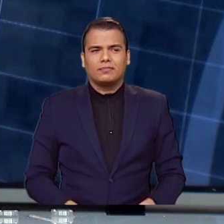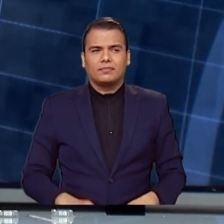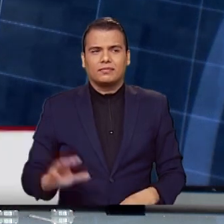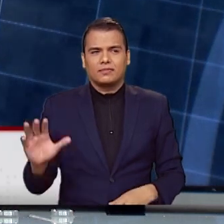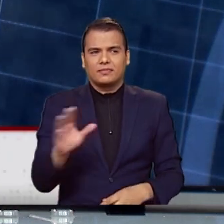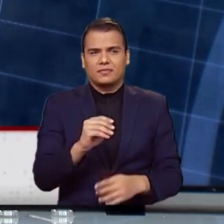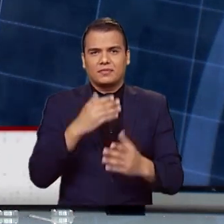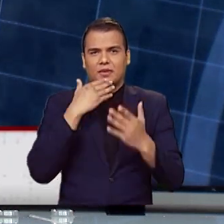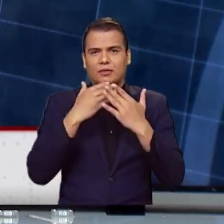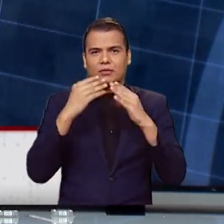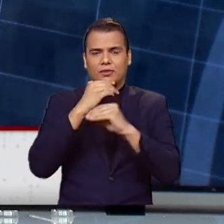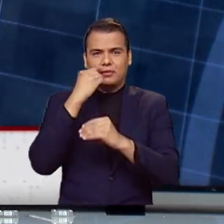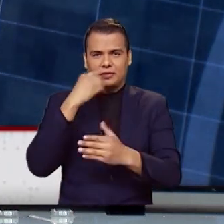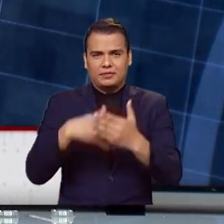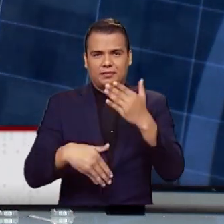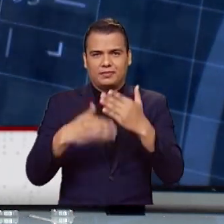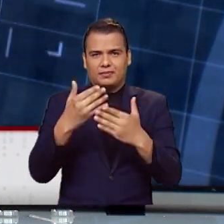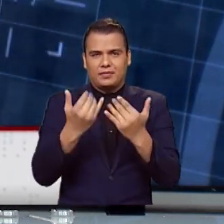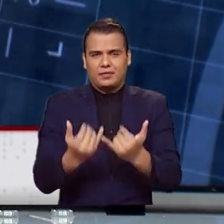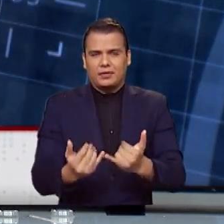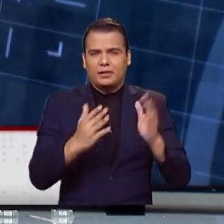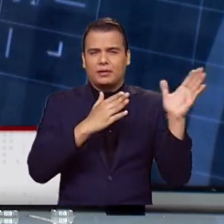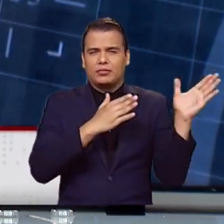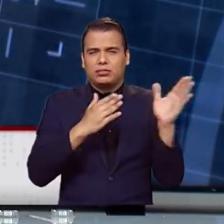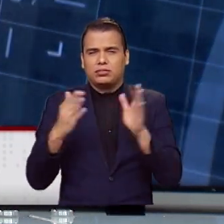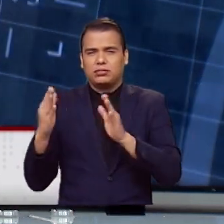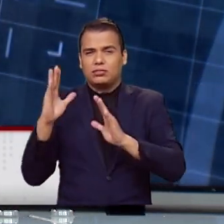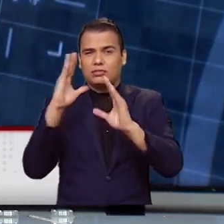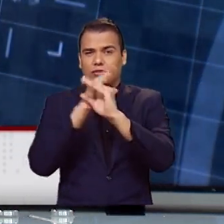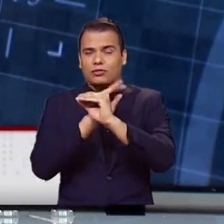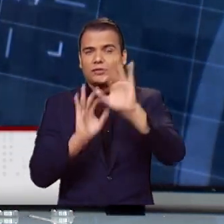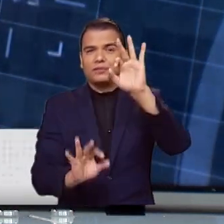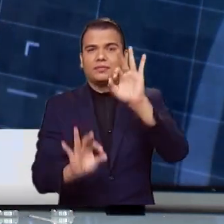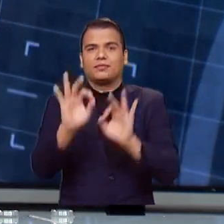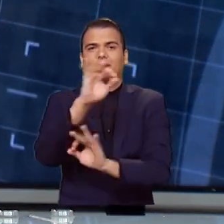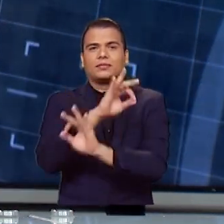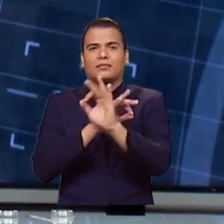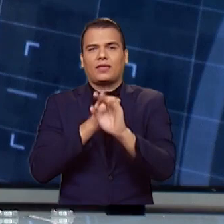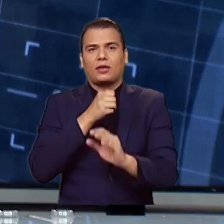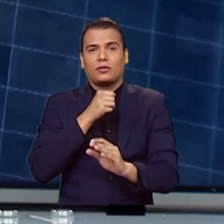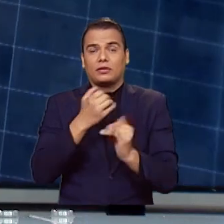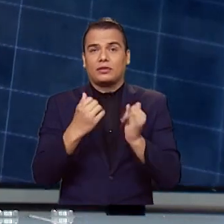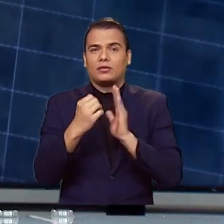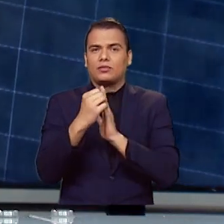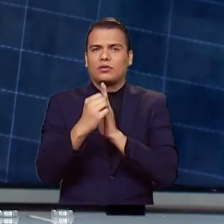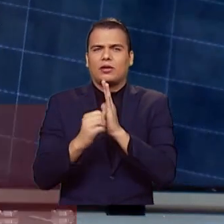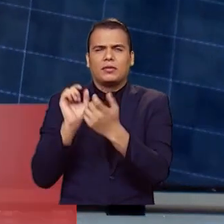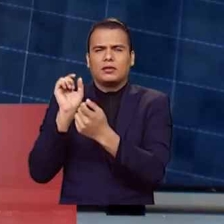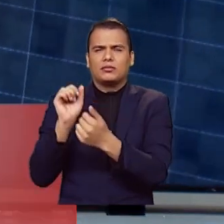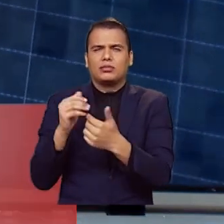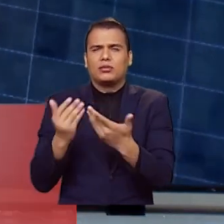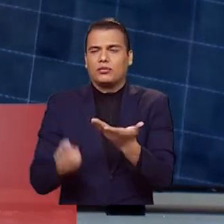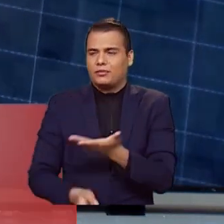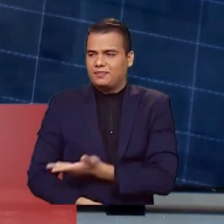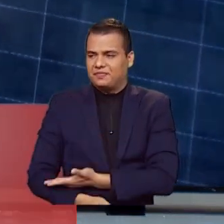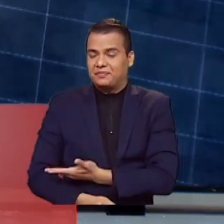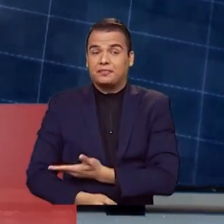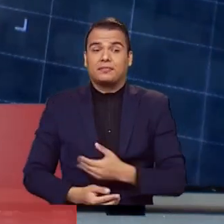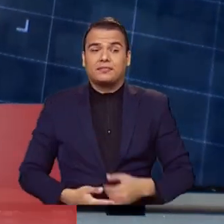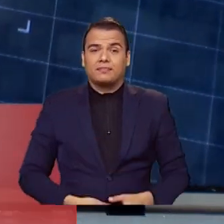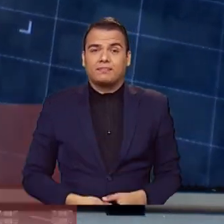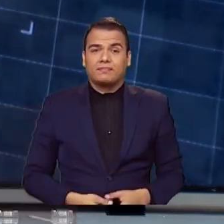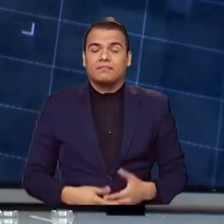Muy buenas noches, comenzamos la emisión nocturna de Telepacífico Noticias para este sábado 30 de mayo. Este programa es financiado con recursos del